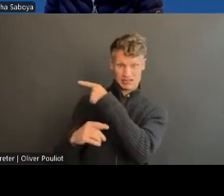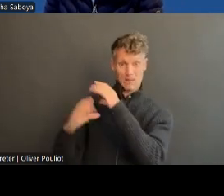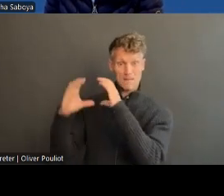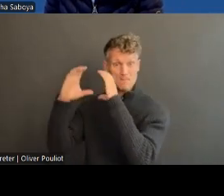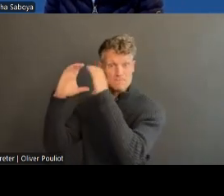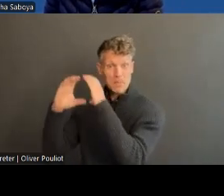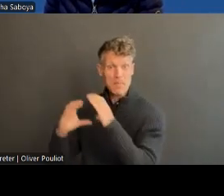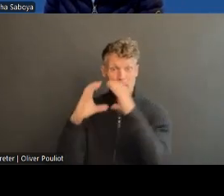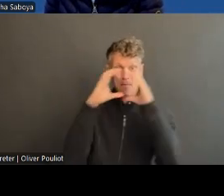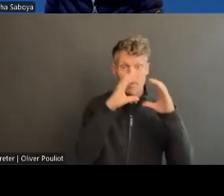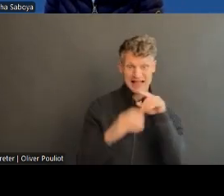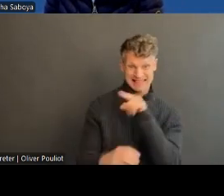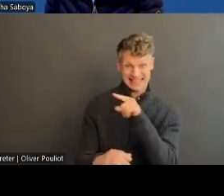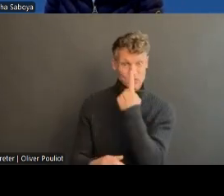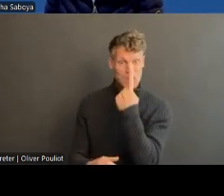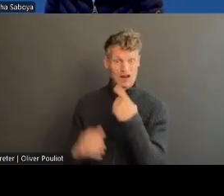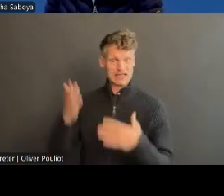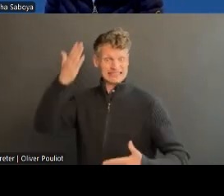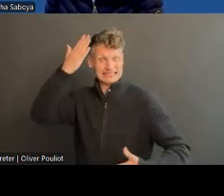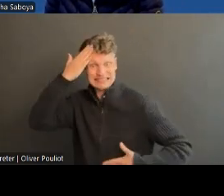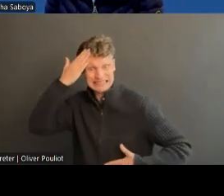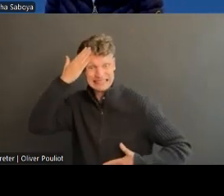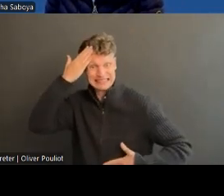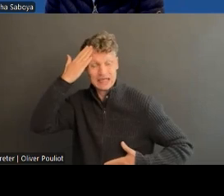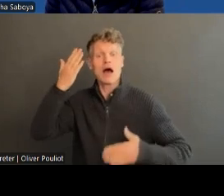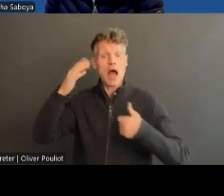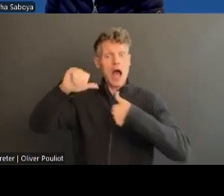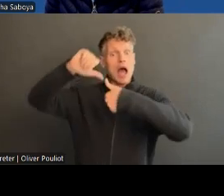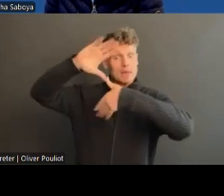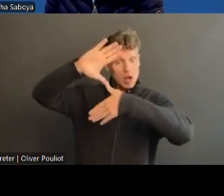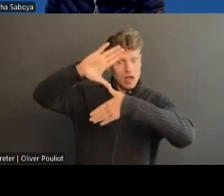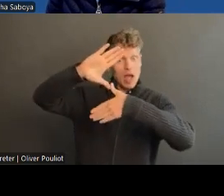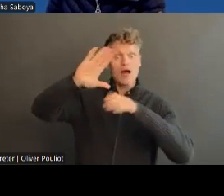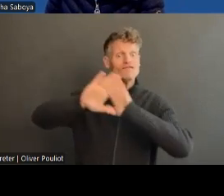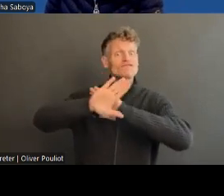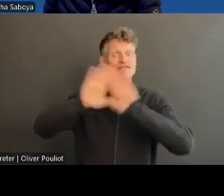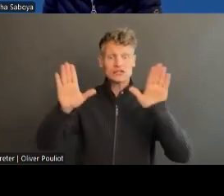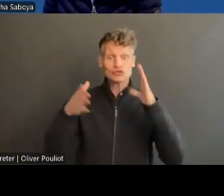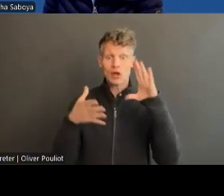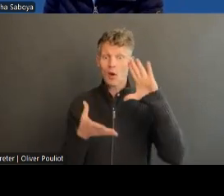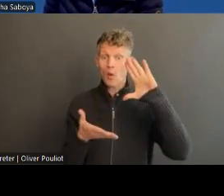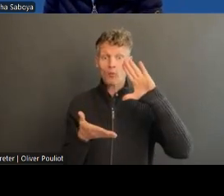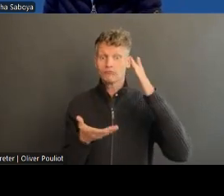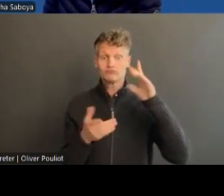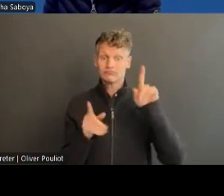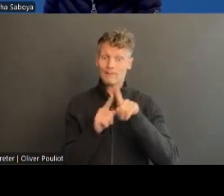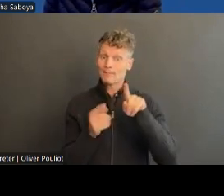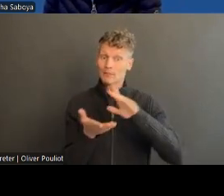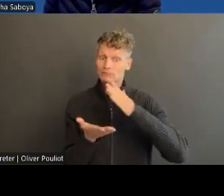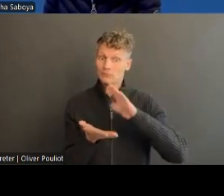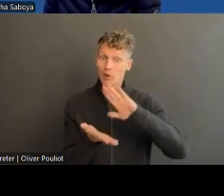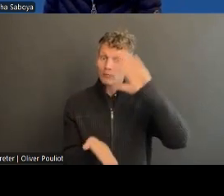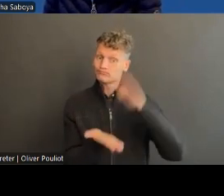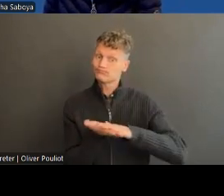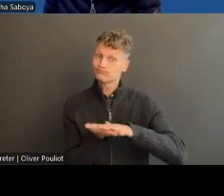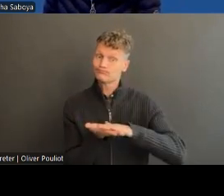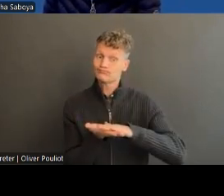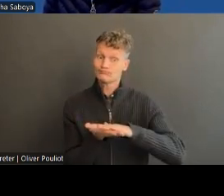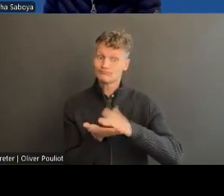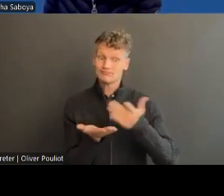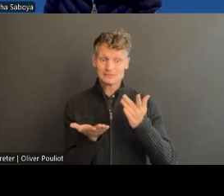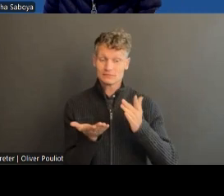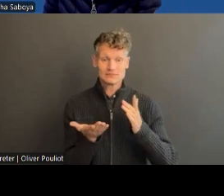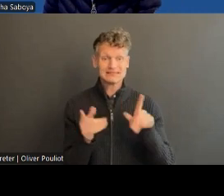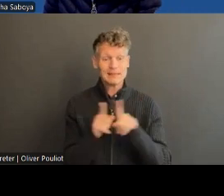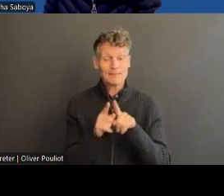que representa una enfermedad que ha sido eliminada en la región de las Américas, en algunos casos en la región